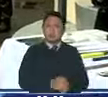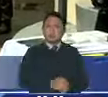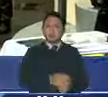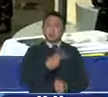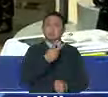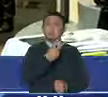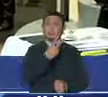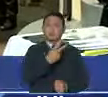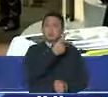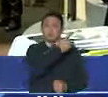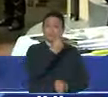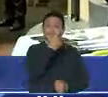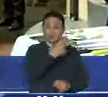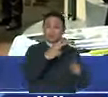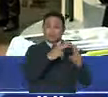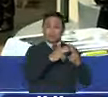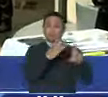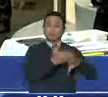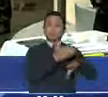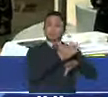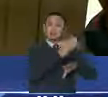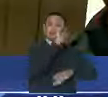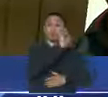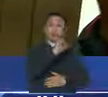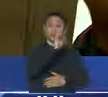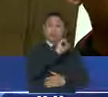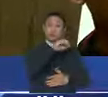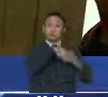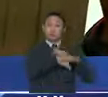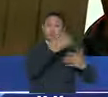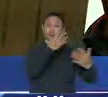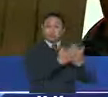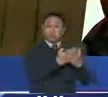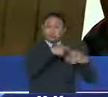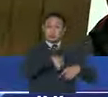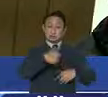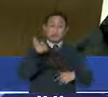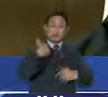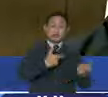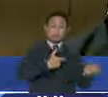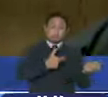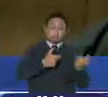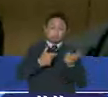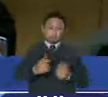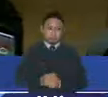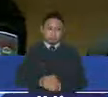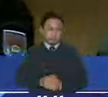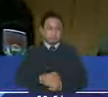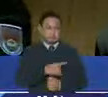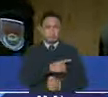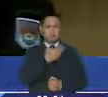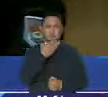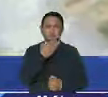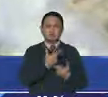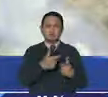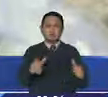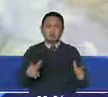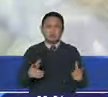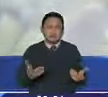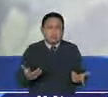conocidos para la policía. En octubre del año pasado fueron detenidos con una subametralladora. ¿A qué santos se encomendaron? ¿Quién les hizo